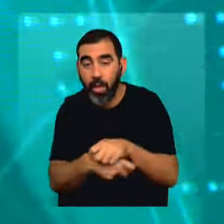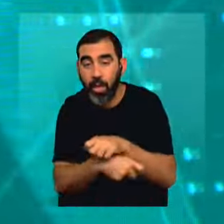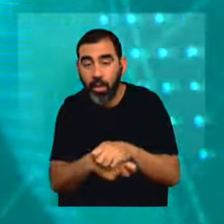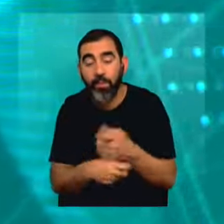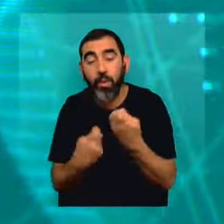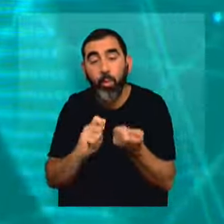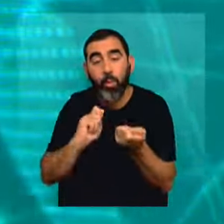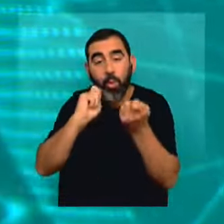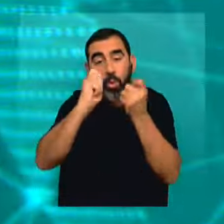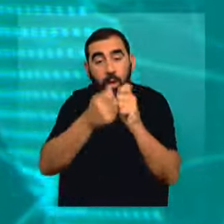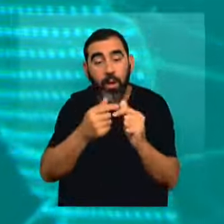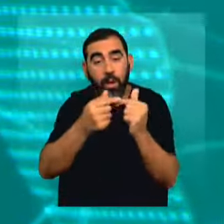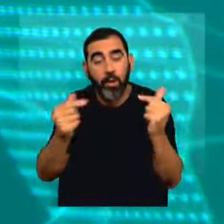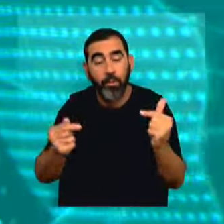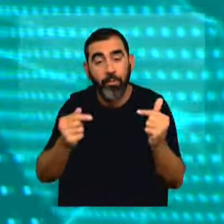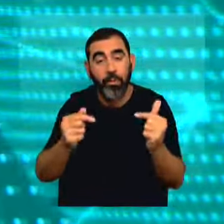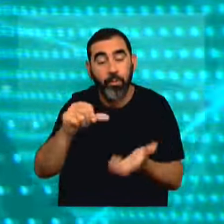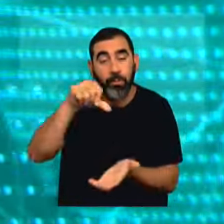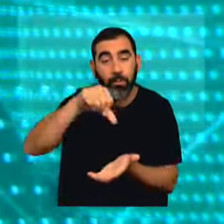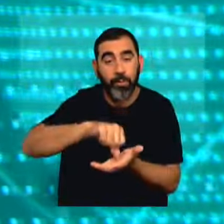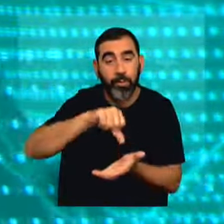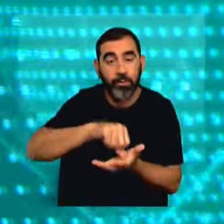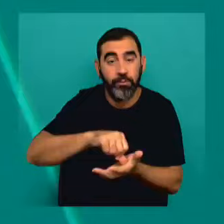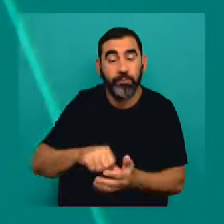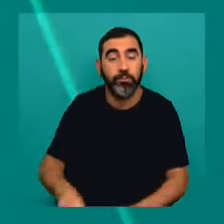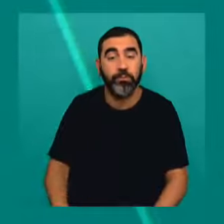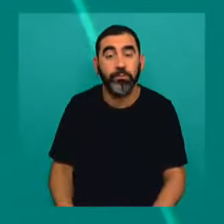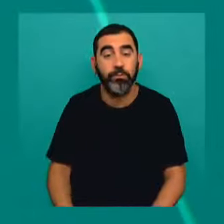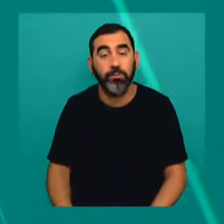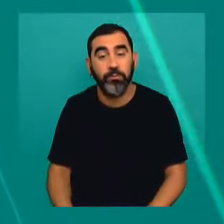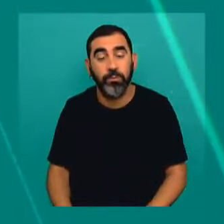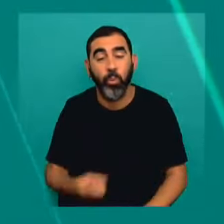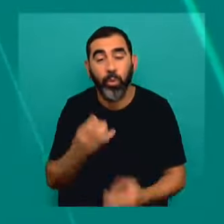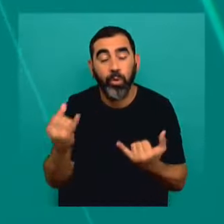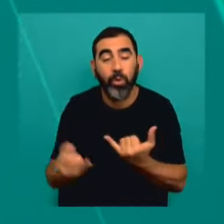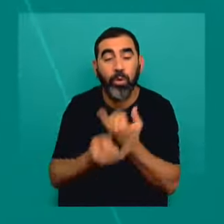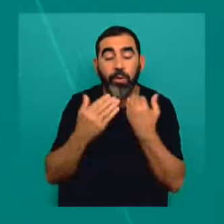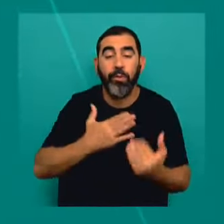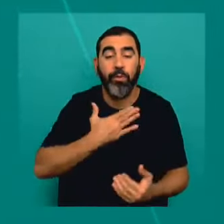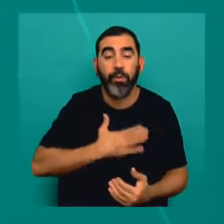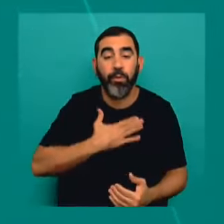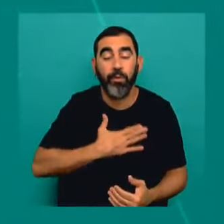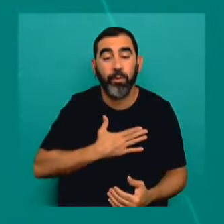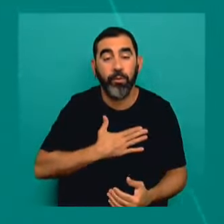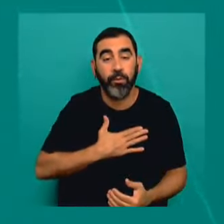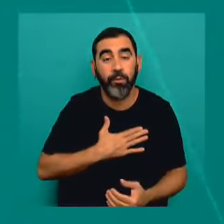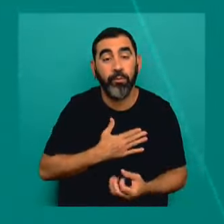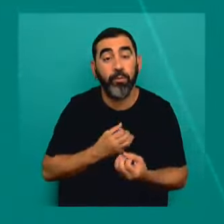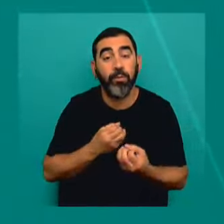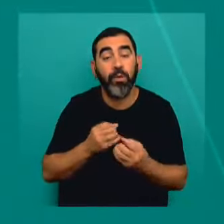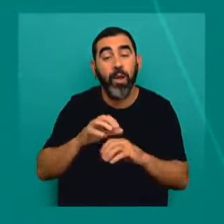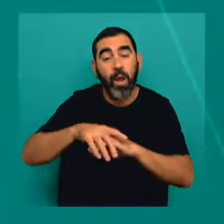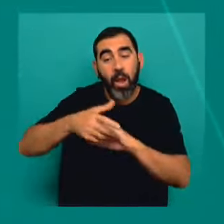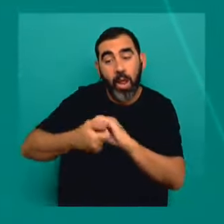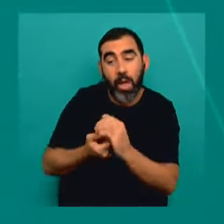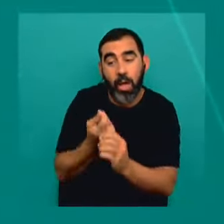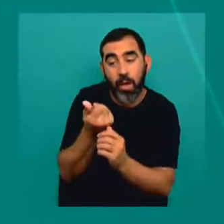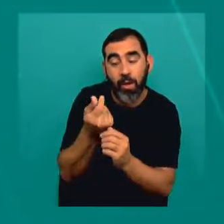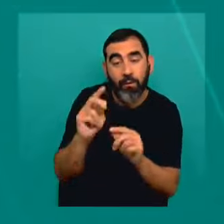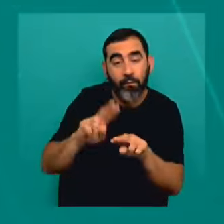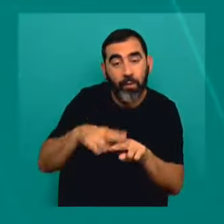ha cambiado los requisitos en nuestro país Eduardo Buenos días Cómo estás Buenos días un gusto saludarte Pilar efectivamente porque el lavado de activos se